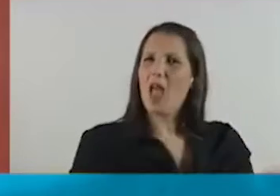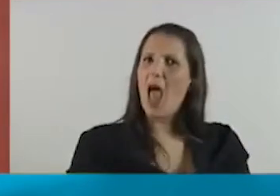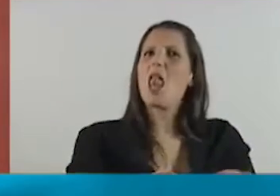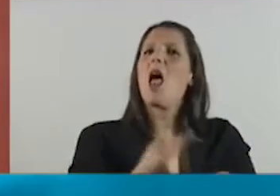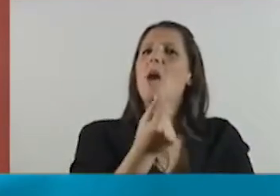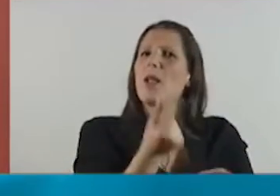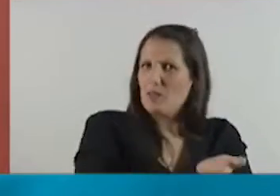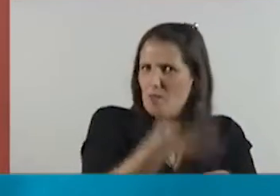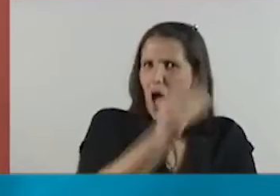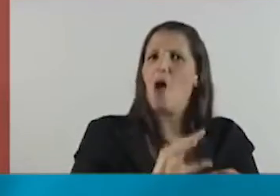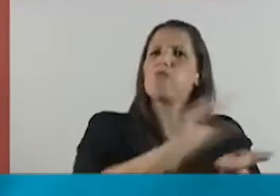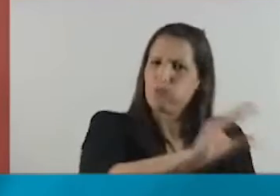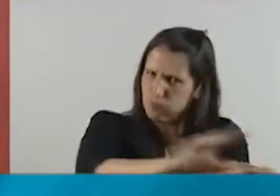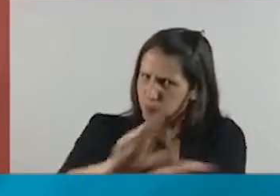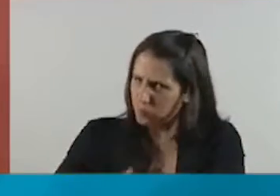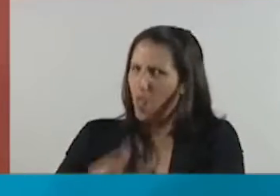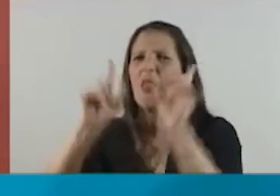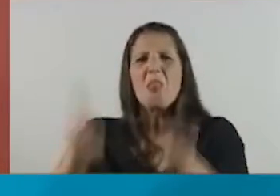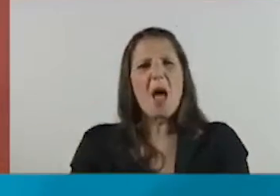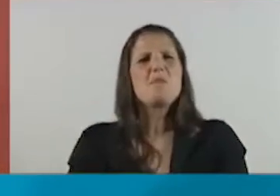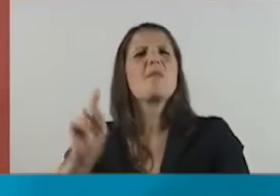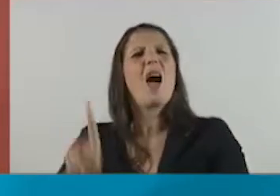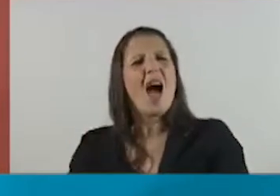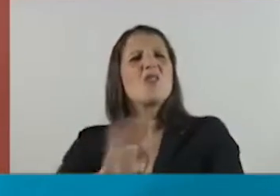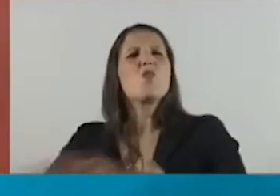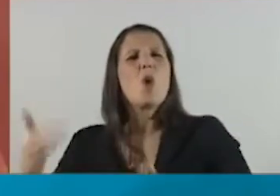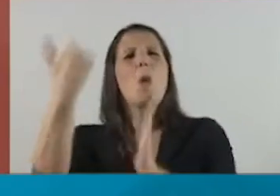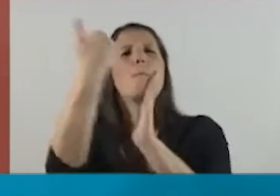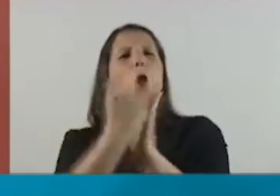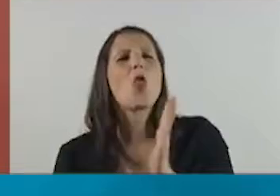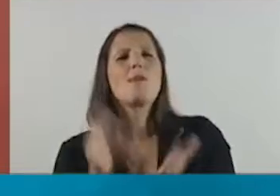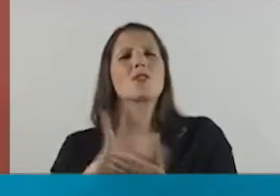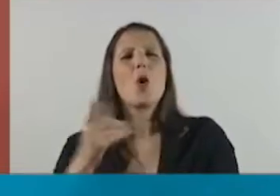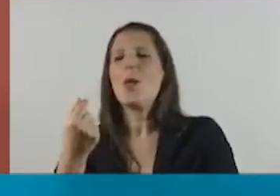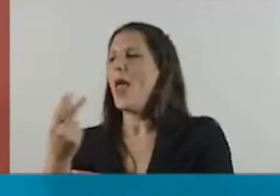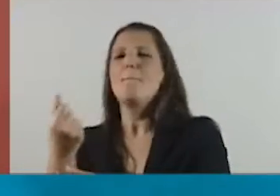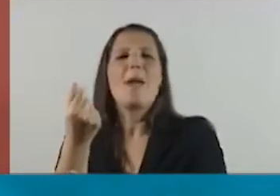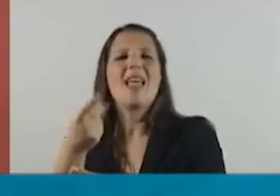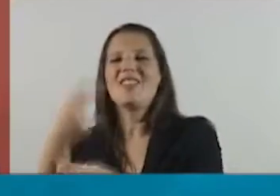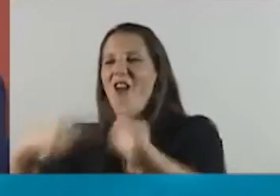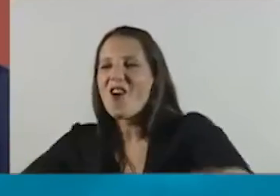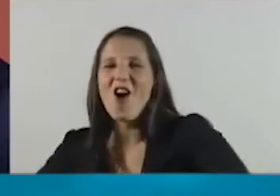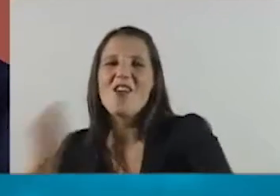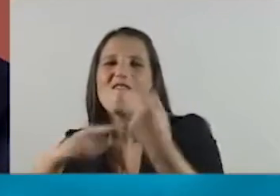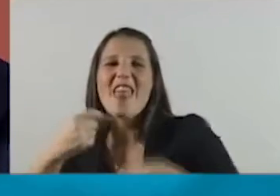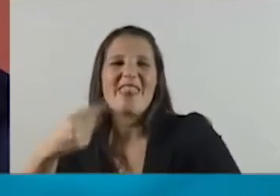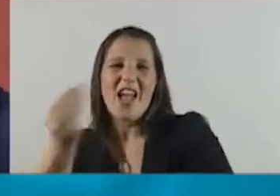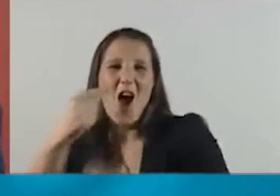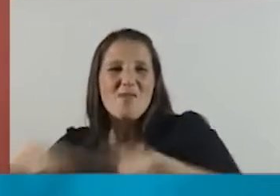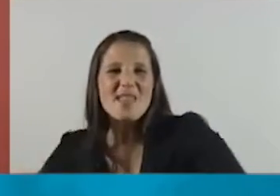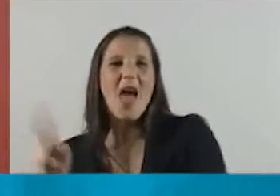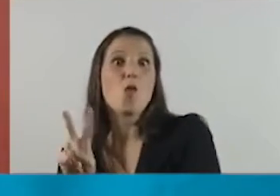también ampliamos el programa de precios cuidados con especial foco en alimentos la canasta básica